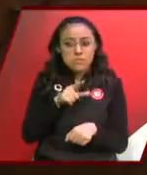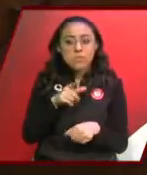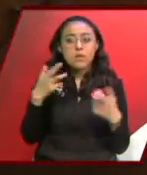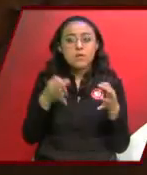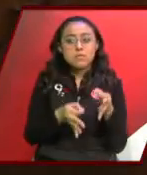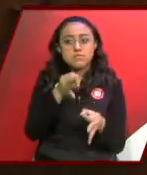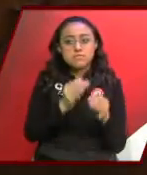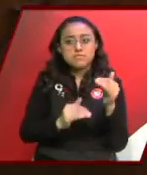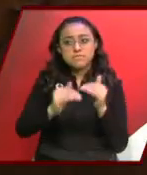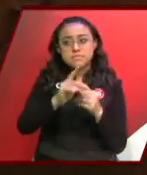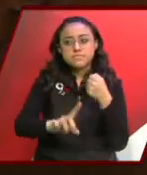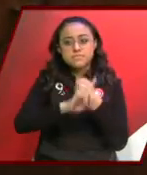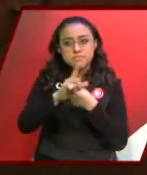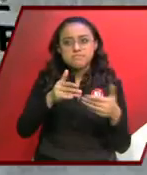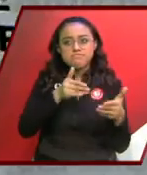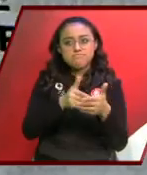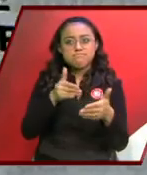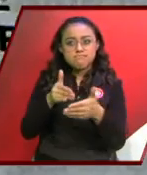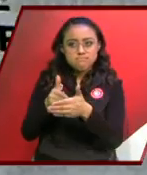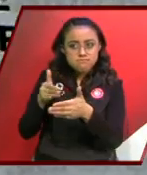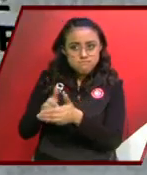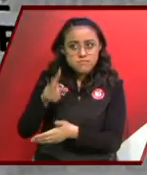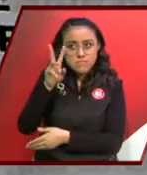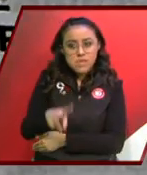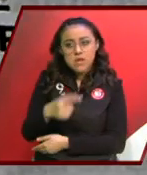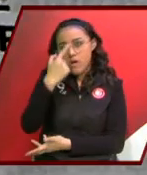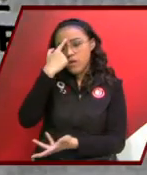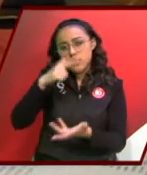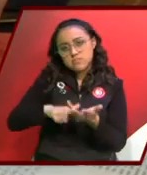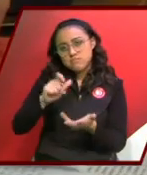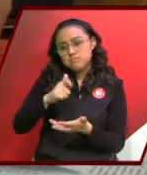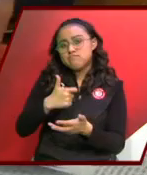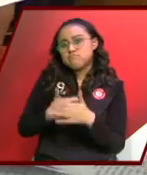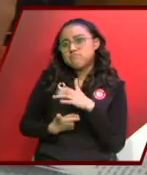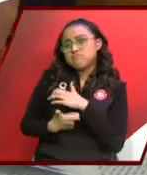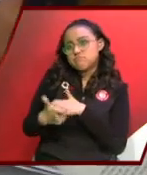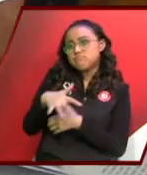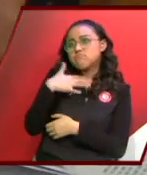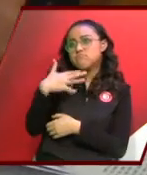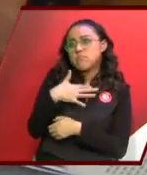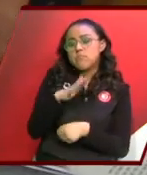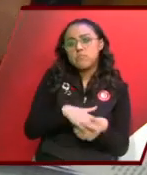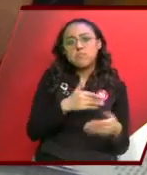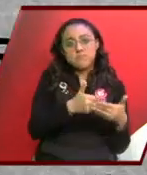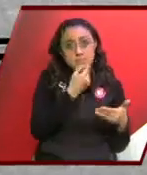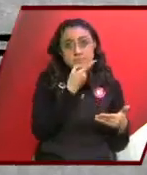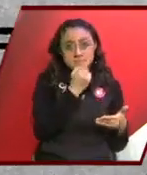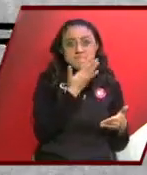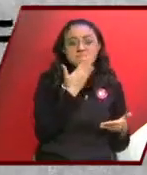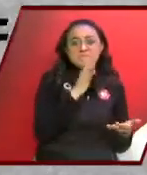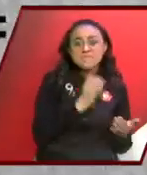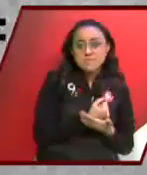trabas y el magistrado se vendió porque de tener una sentencia ganada,